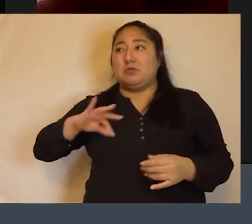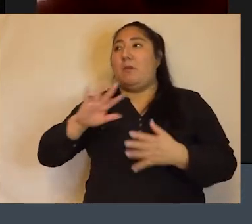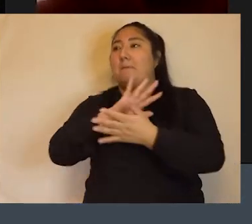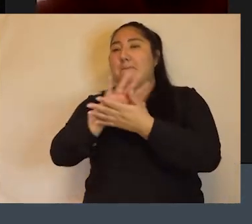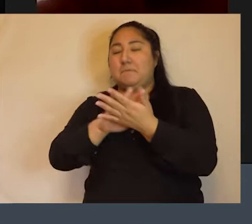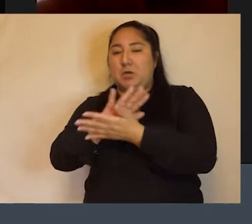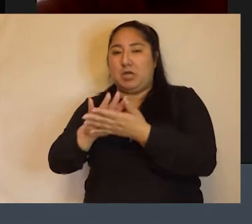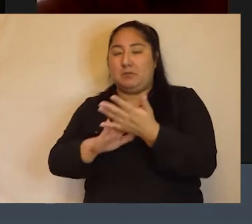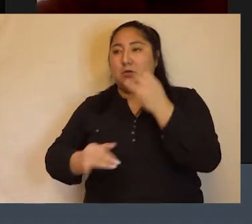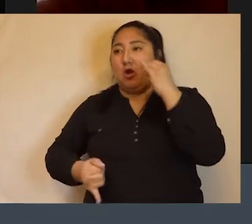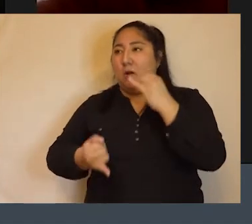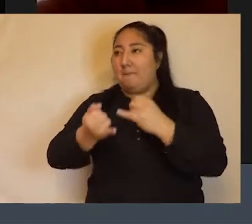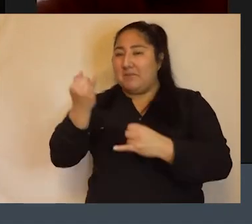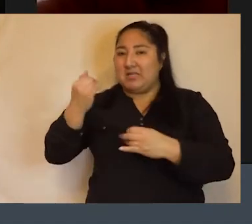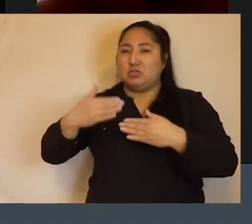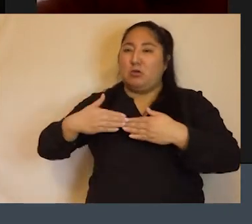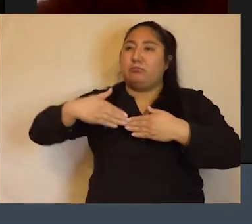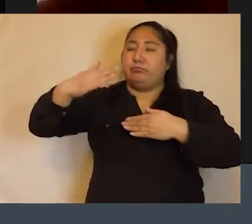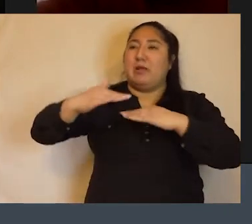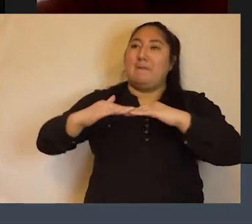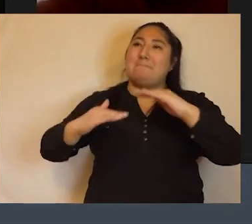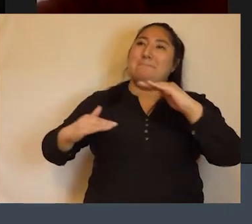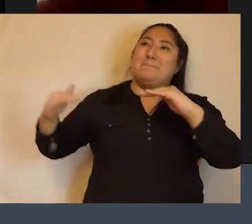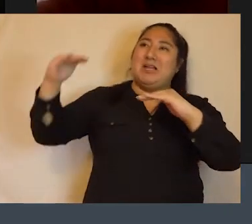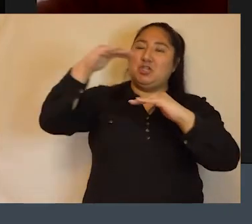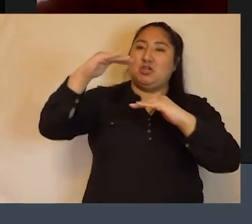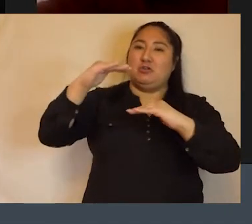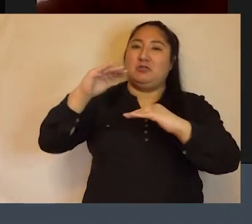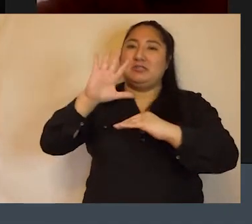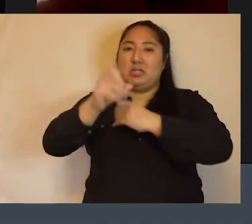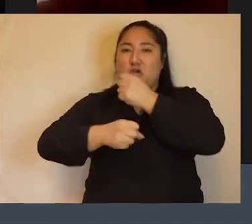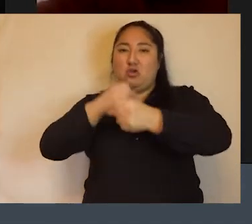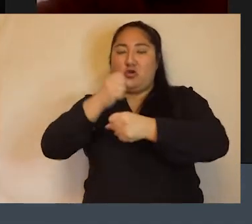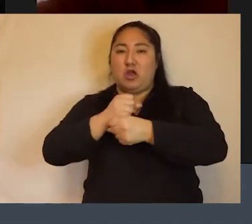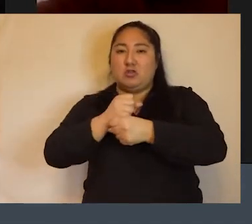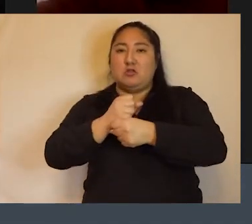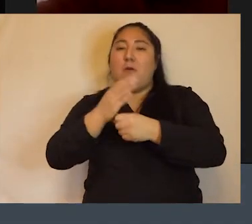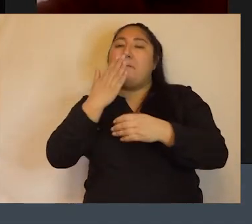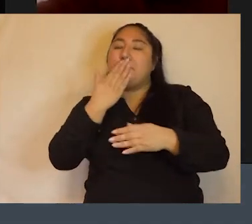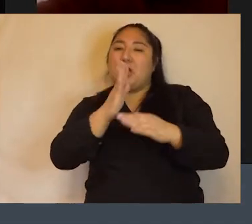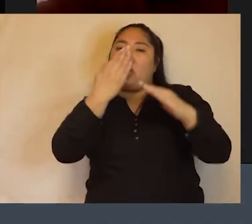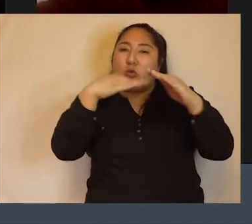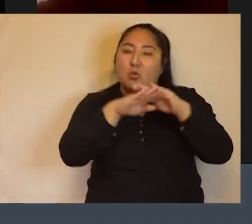pensionarse. ¿Ya? Si el plazo es muy largo, es mayor a 5 años, póngalo en la cuenta 2.